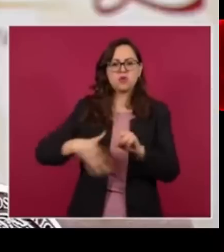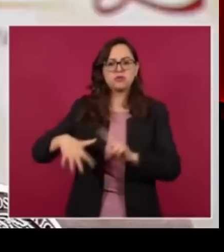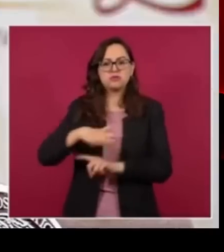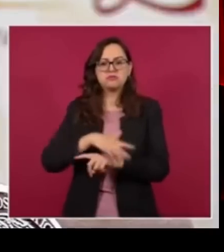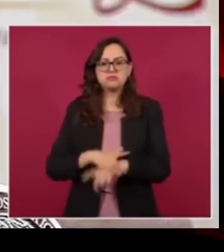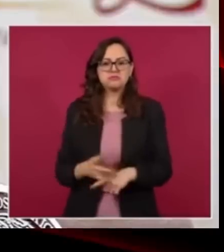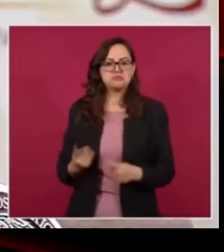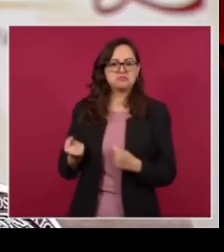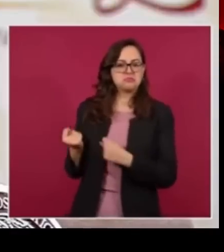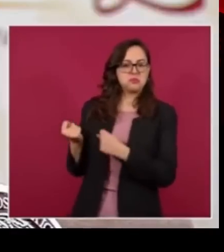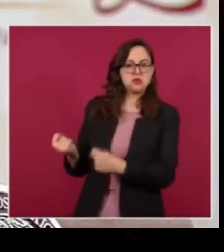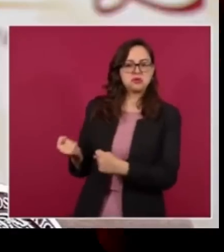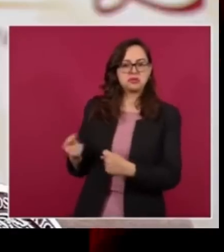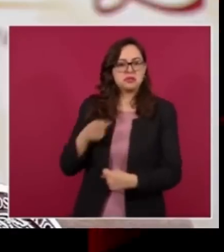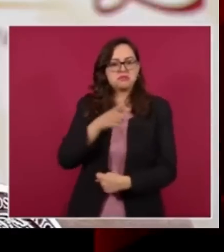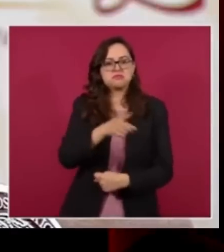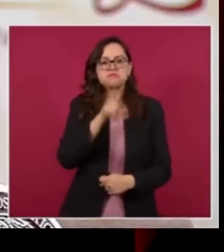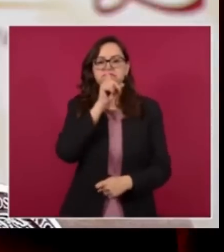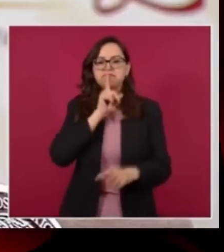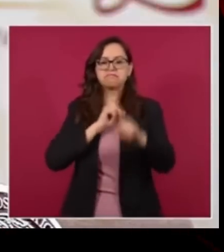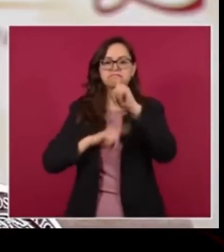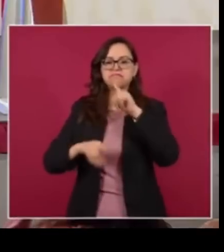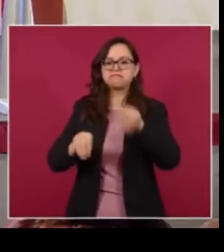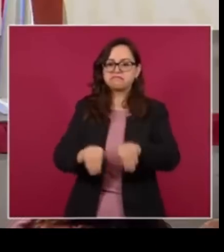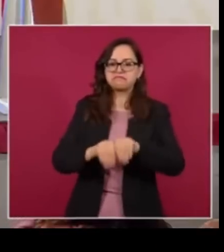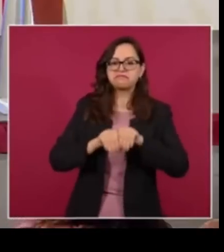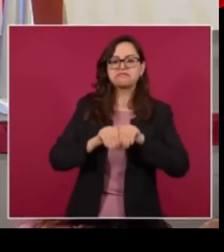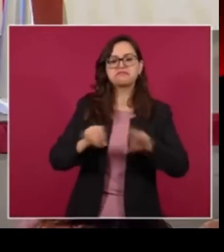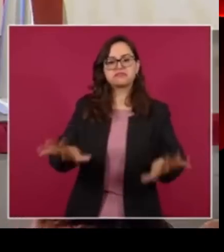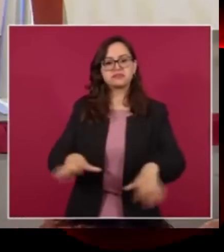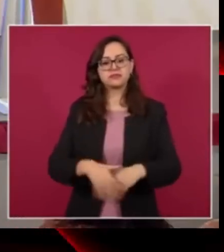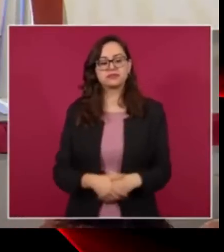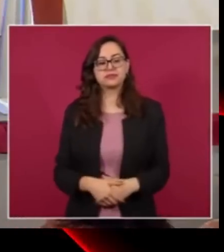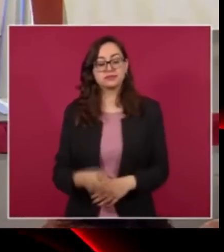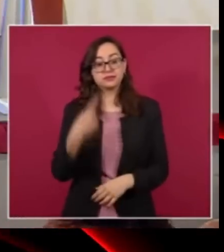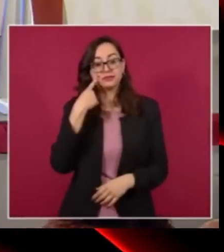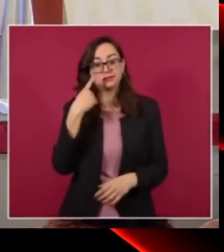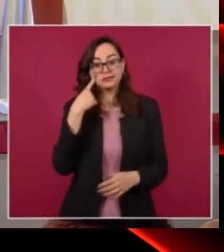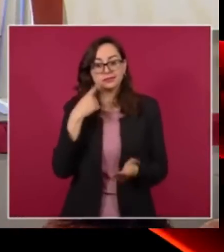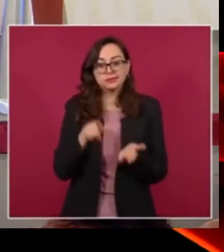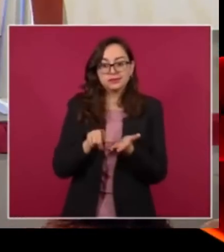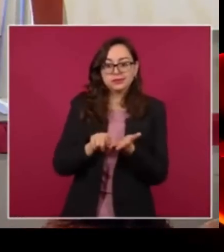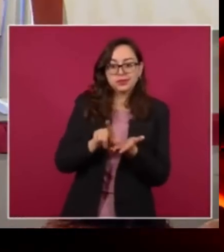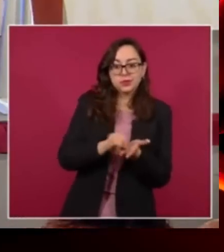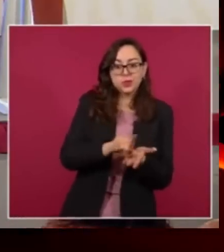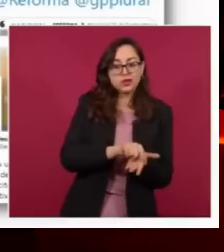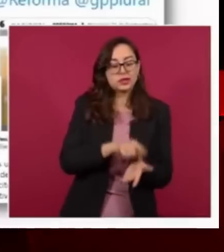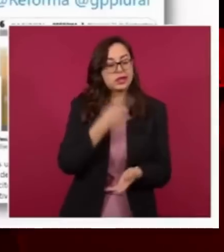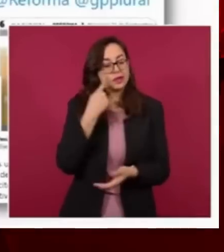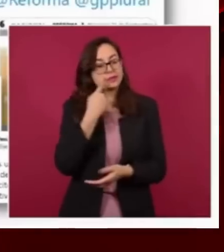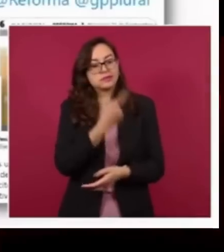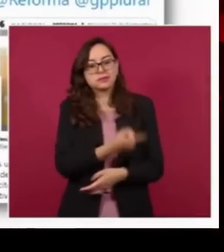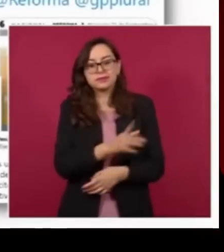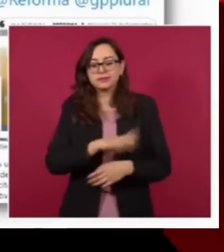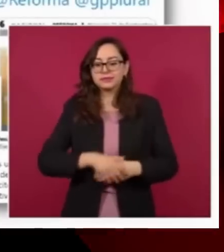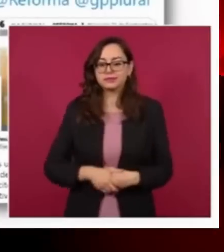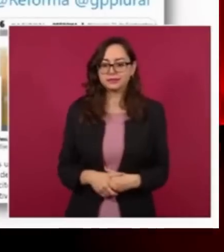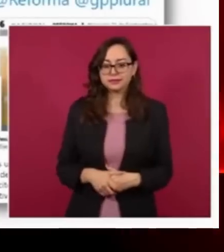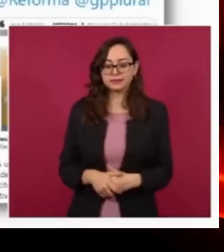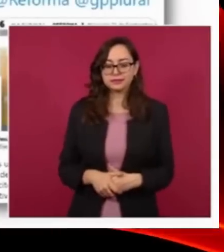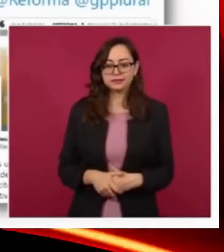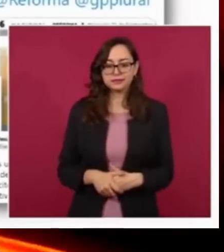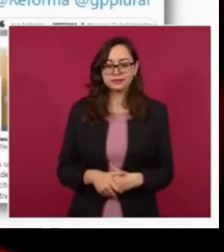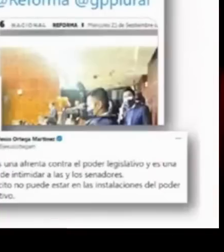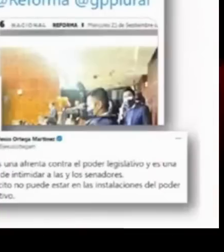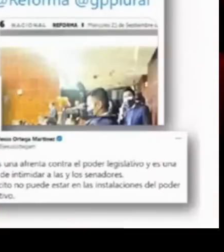los exhibe en la mañanera como una manera de decirles, los estamos viendo, sabemos quiénes son y estamos